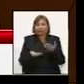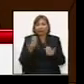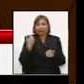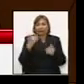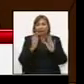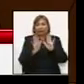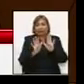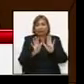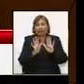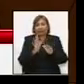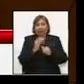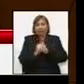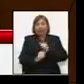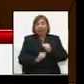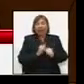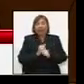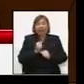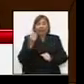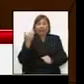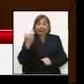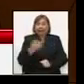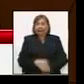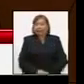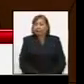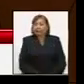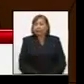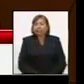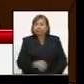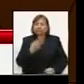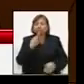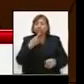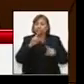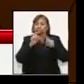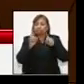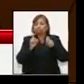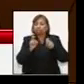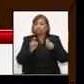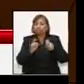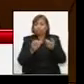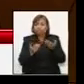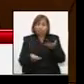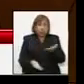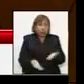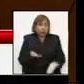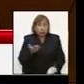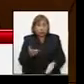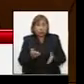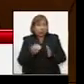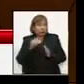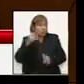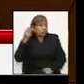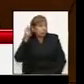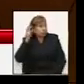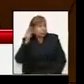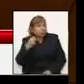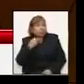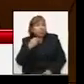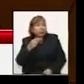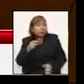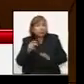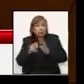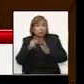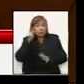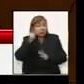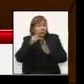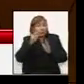años. Entonces, por eso la pregunta es, ¿es usual grabar sin audio?